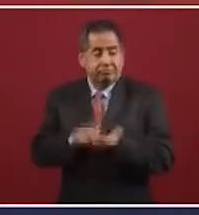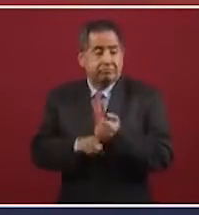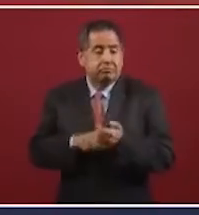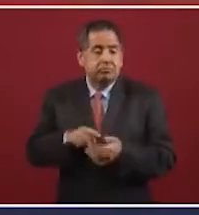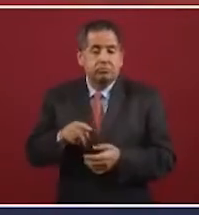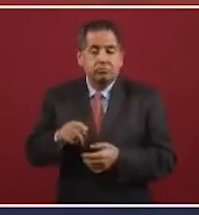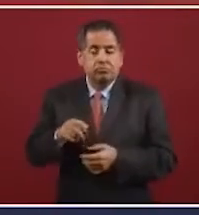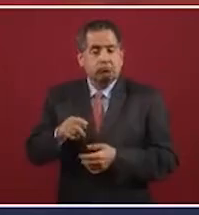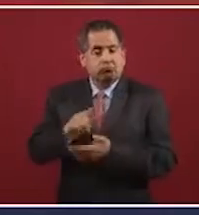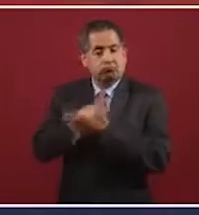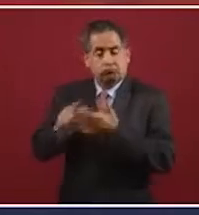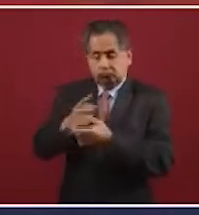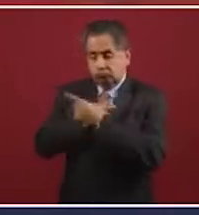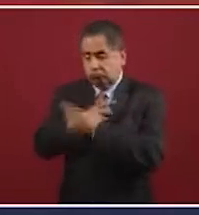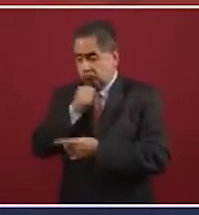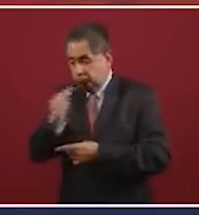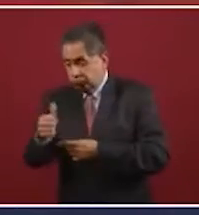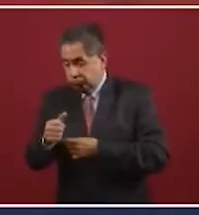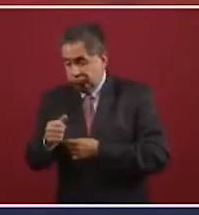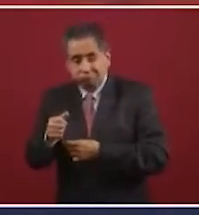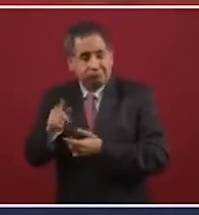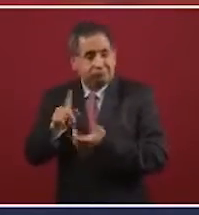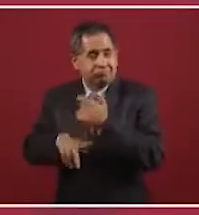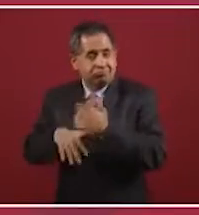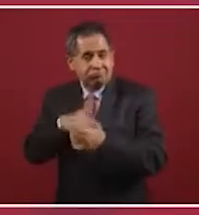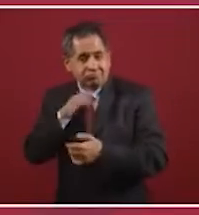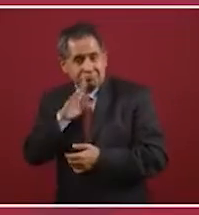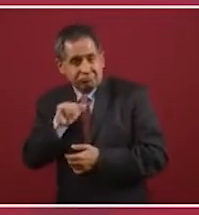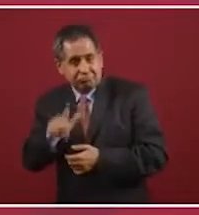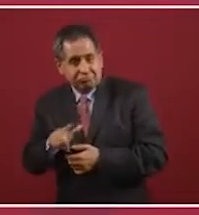sin autoridad moral. Entonces,